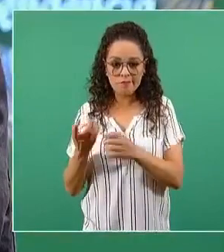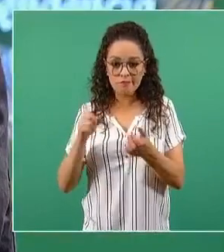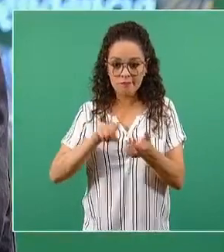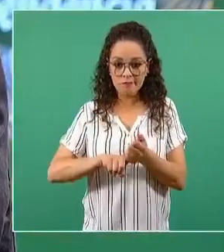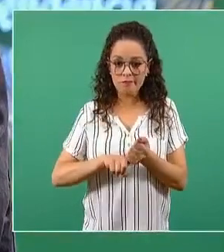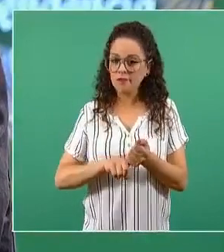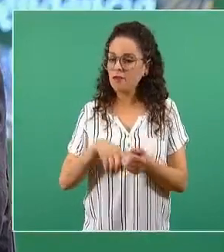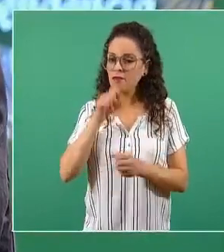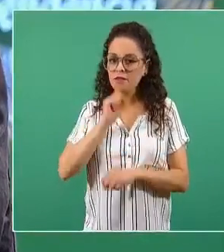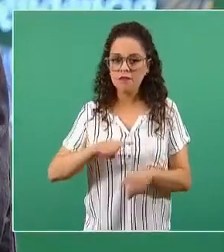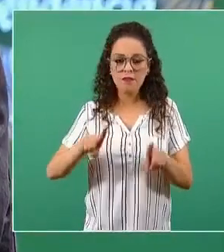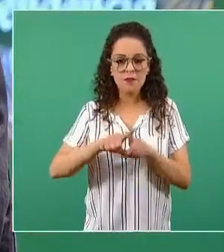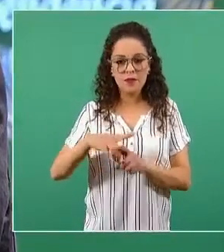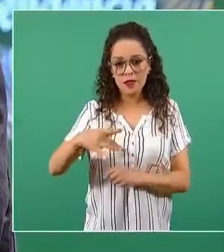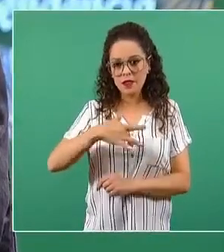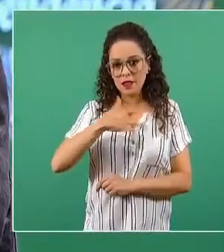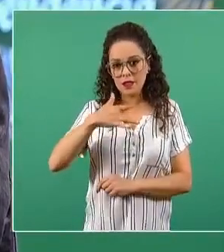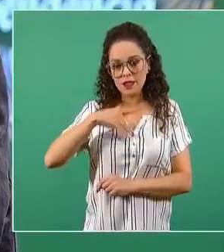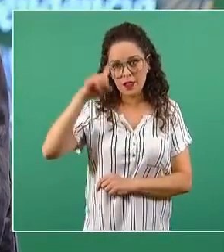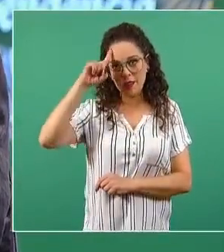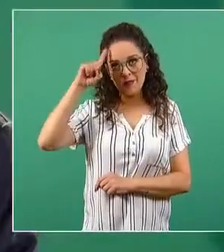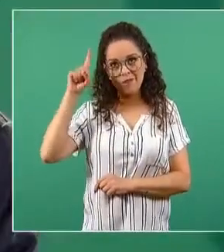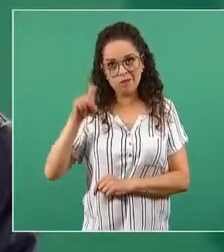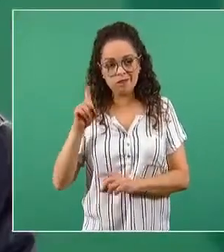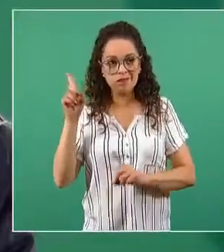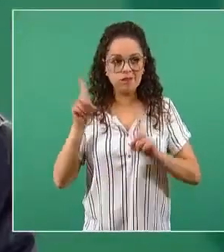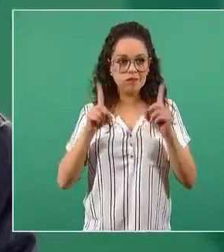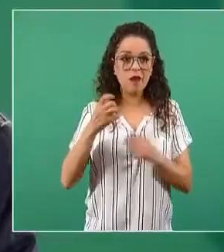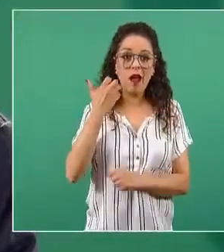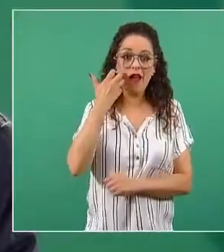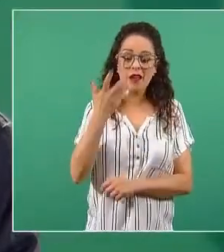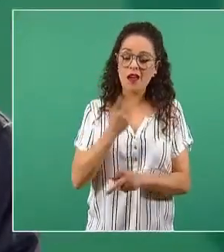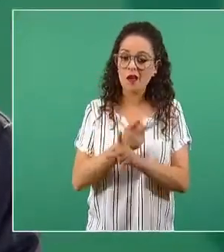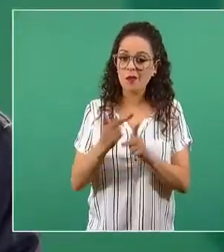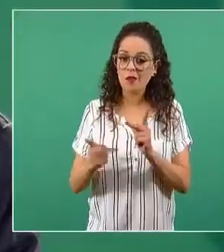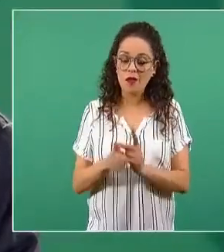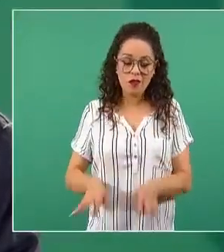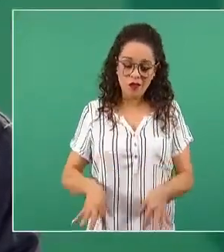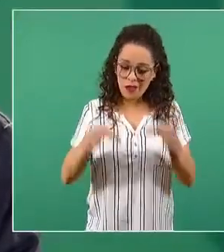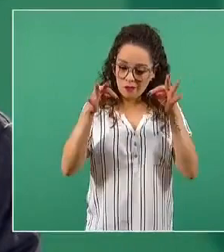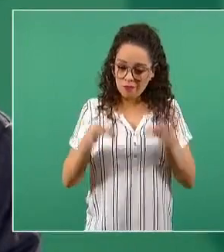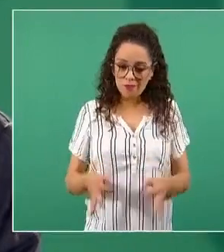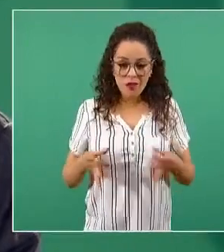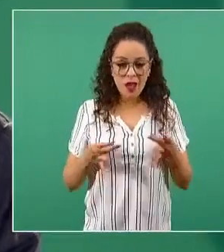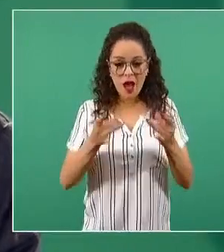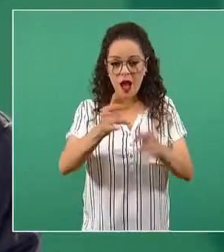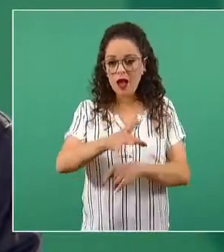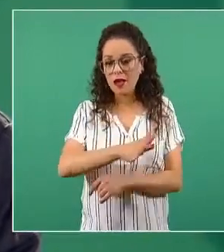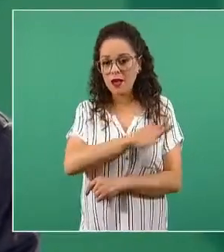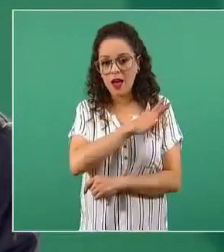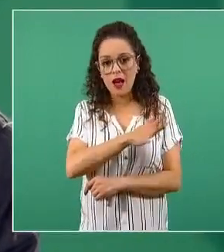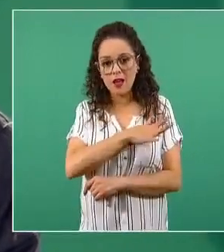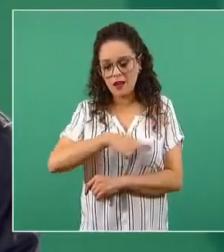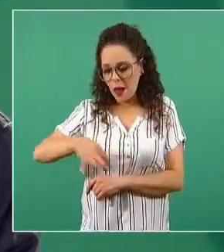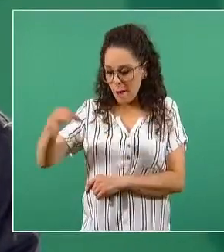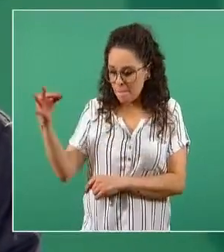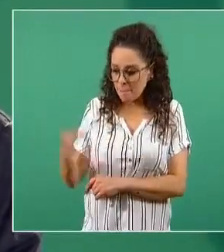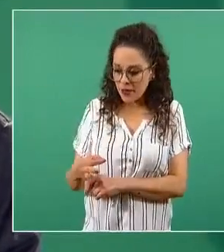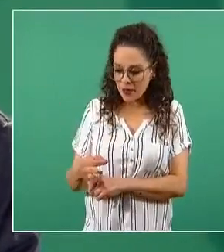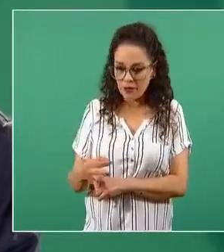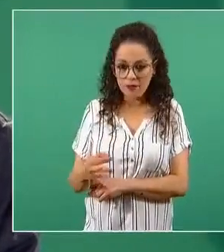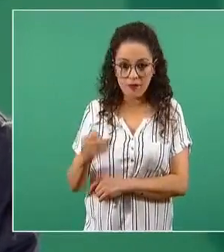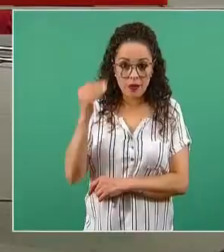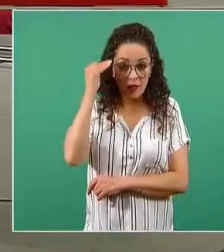misma inquietud. Queremos tener productos seguros, de calidad y eficaces, y el tiempo de procesamiento